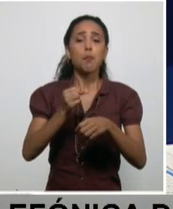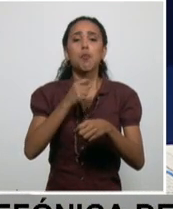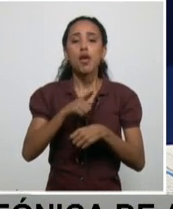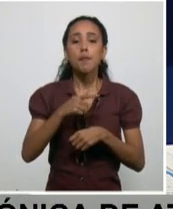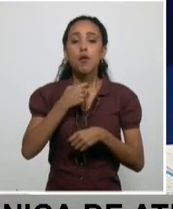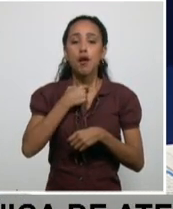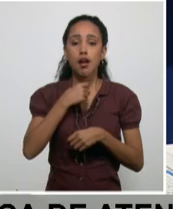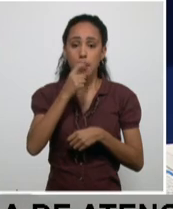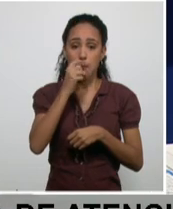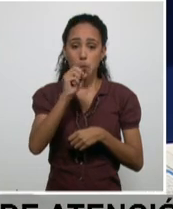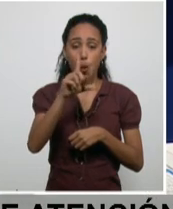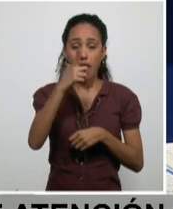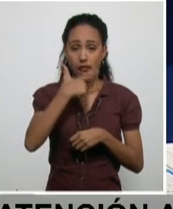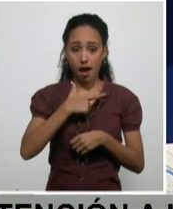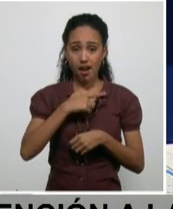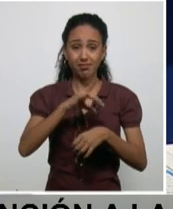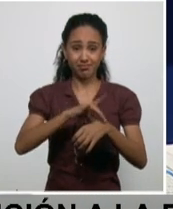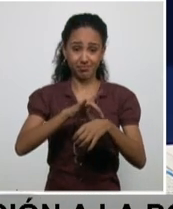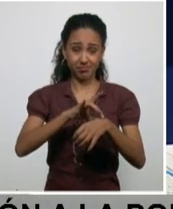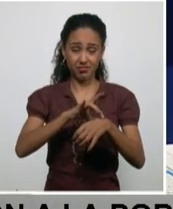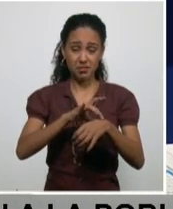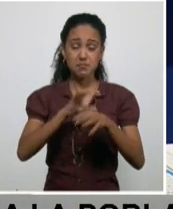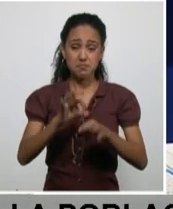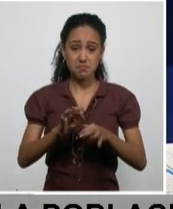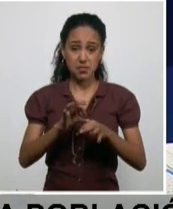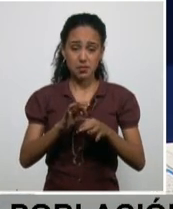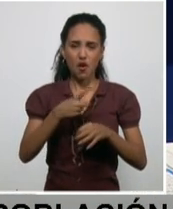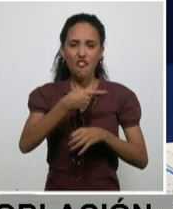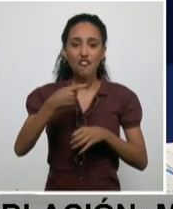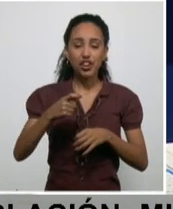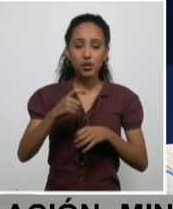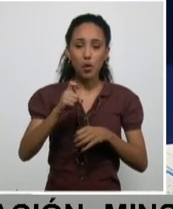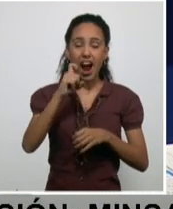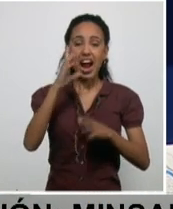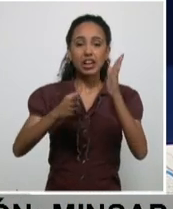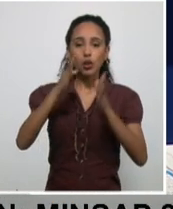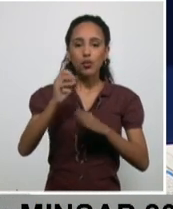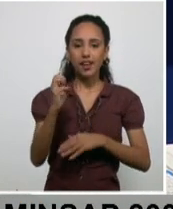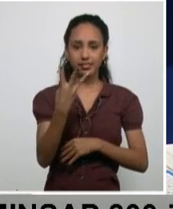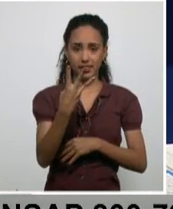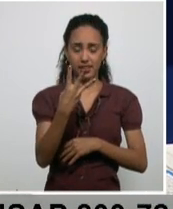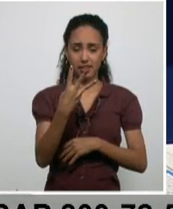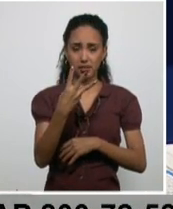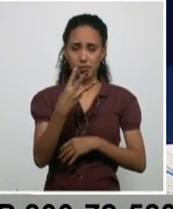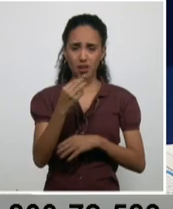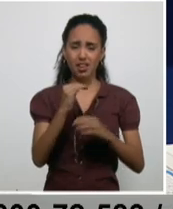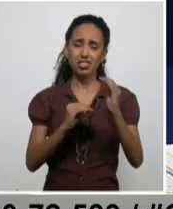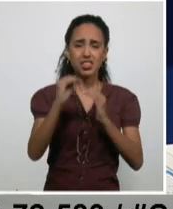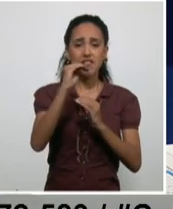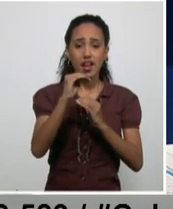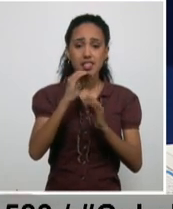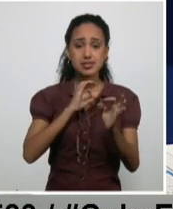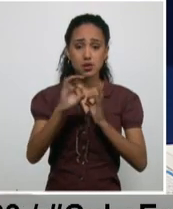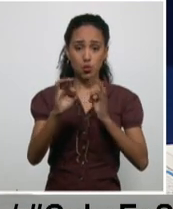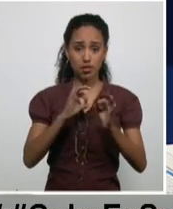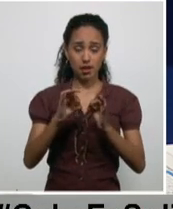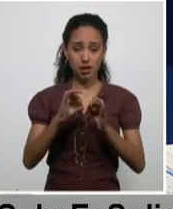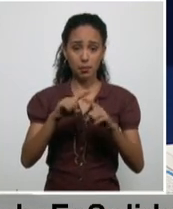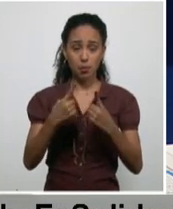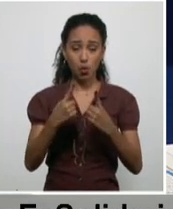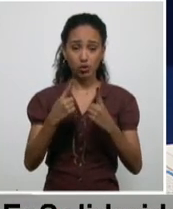un virus de categoría 3, es una clasificación que tiene del nivel de seguridad, pues realmente los trajes son